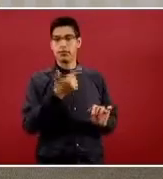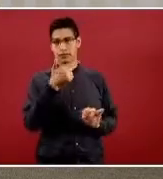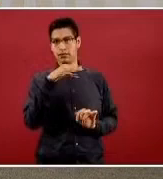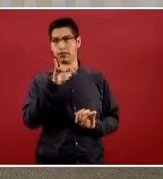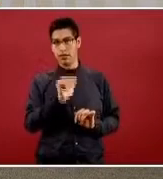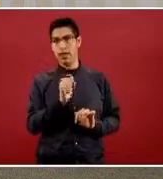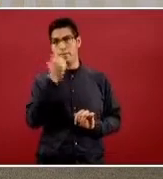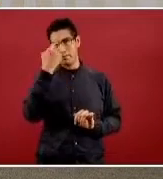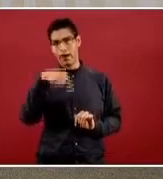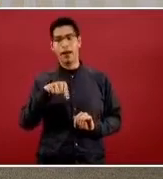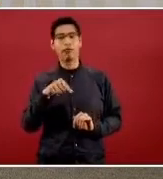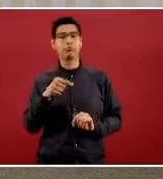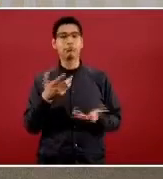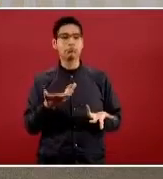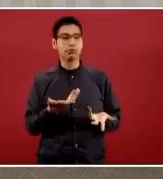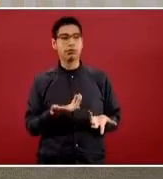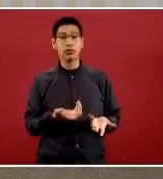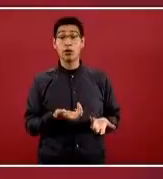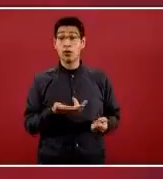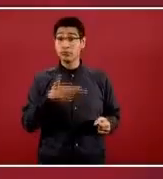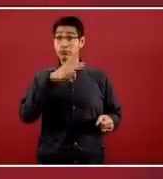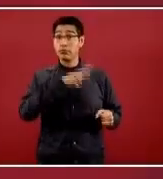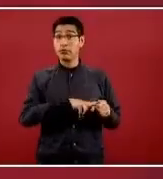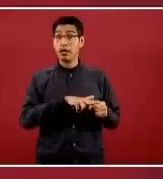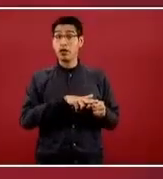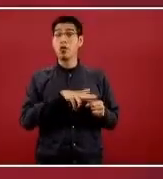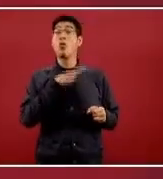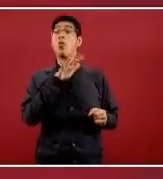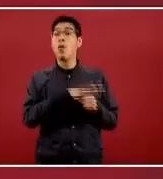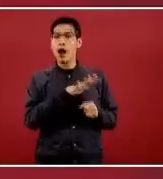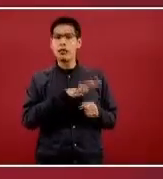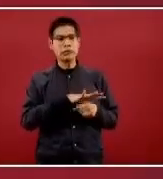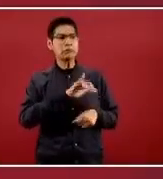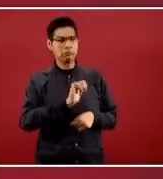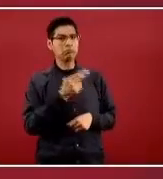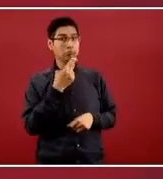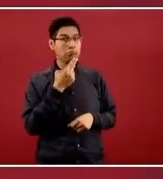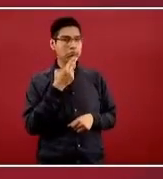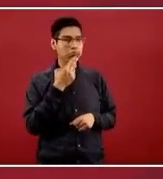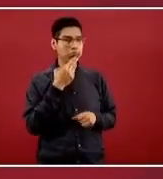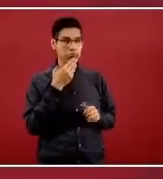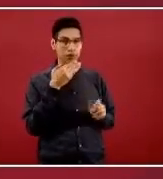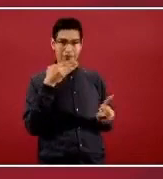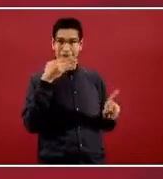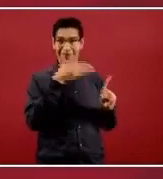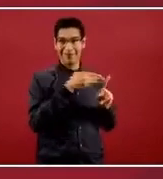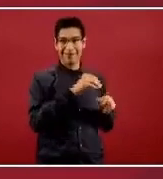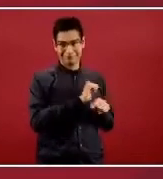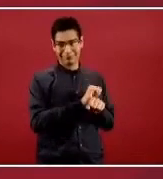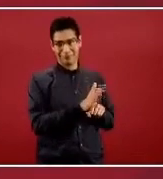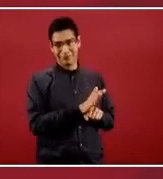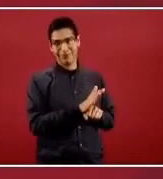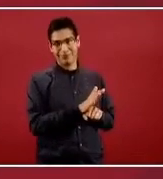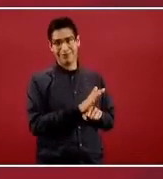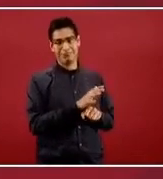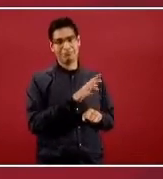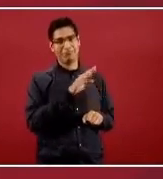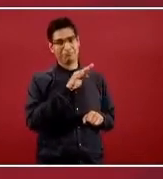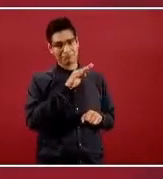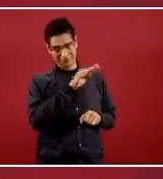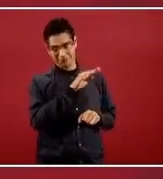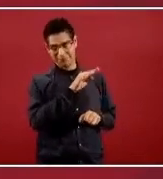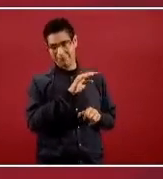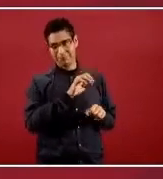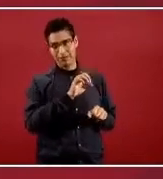organizar específicamente cuáles de los hospitales van a ser destinados a COVID y cuáles no COVID. Y como ya lo sabemos para el